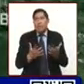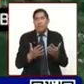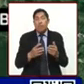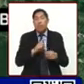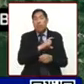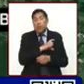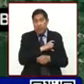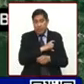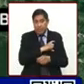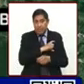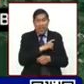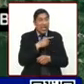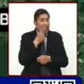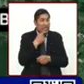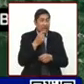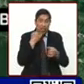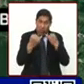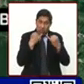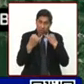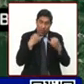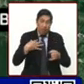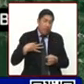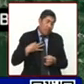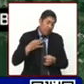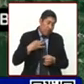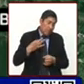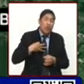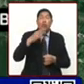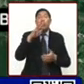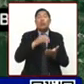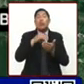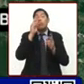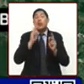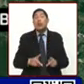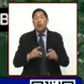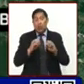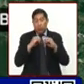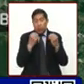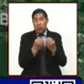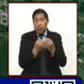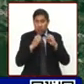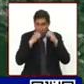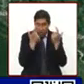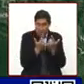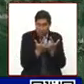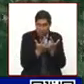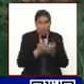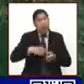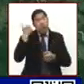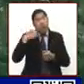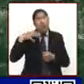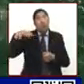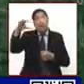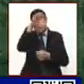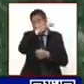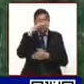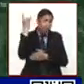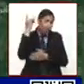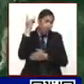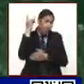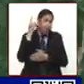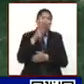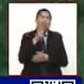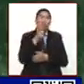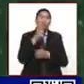presencia policial. Y según informaron dirigentes del trópico, 4.000 personas de las organizaciones sociales de otras partes del país